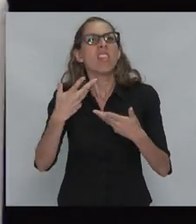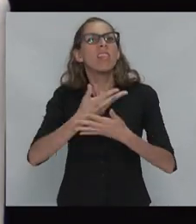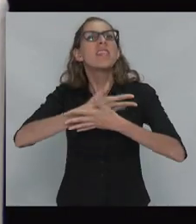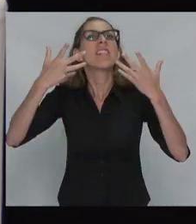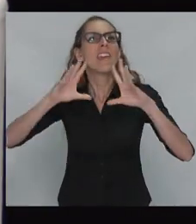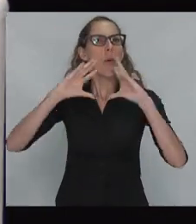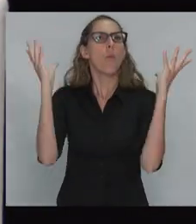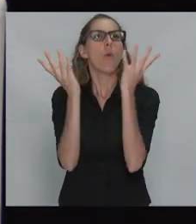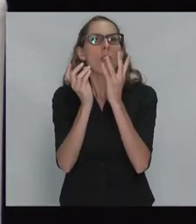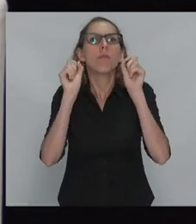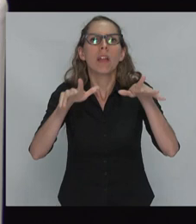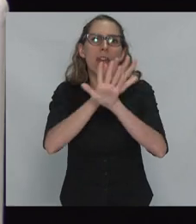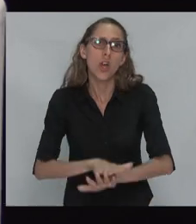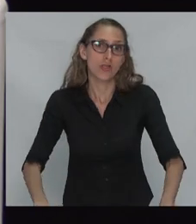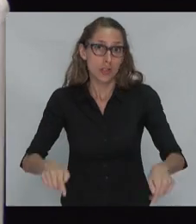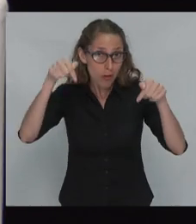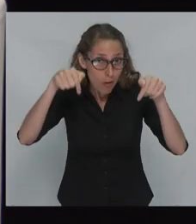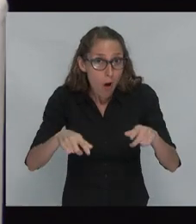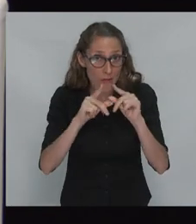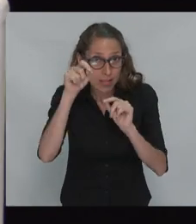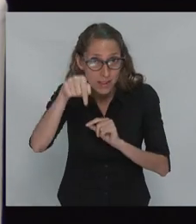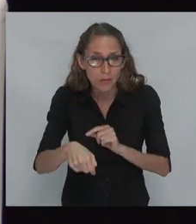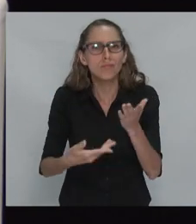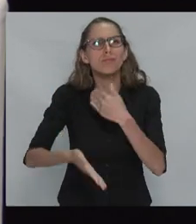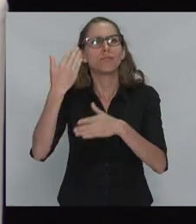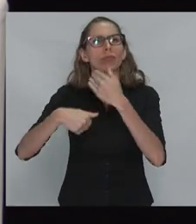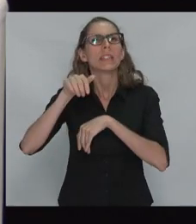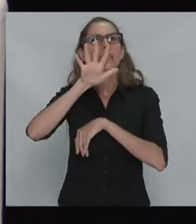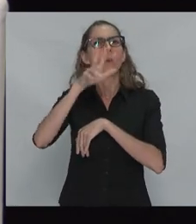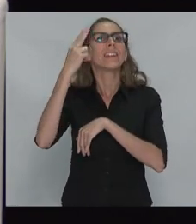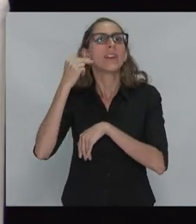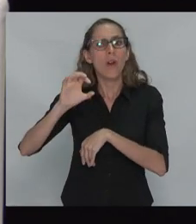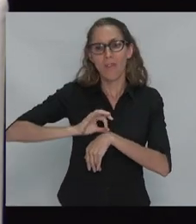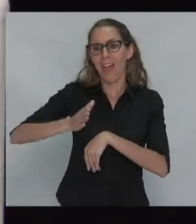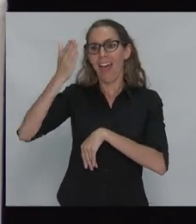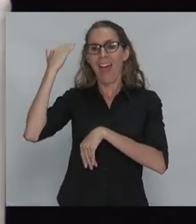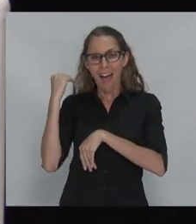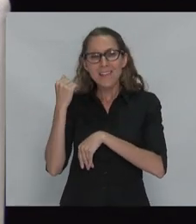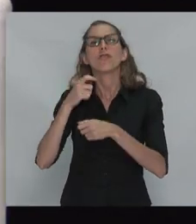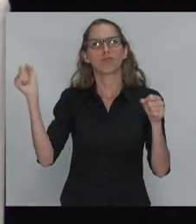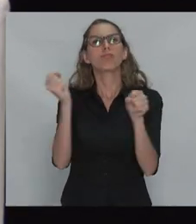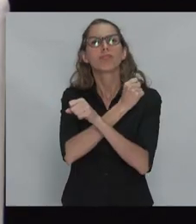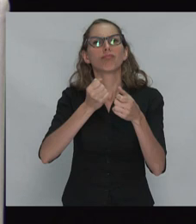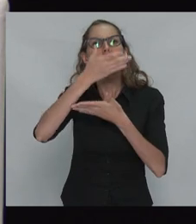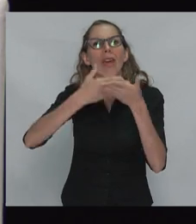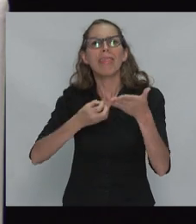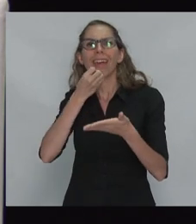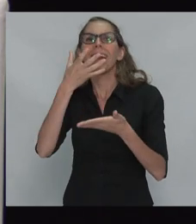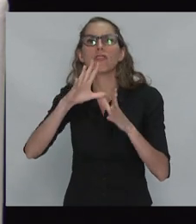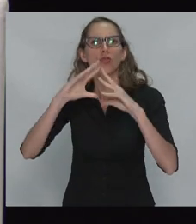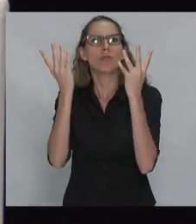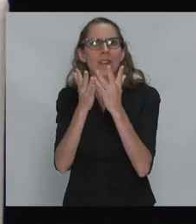del Niño. Hace 59 años se aprobó la Declaración Universal del Niño y